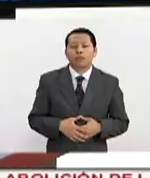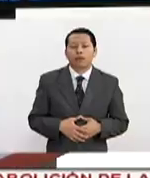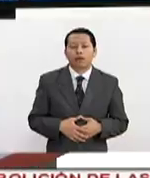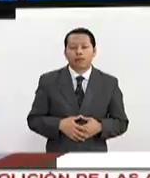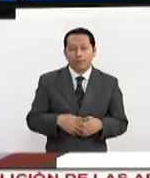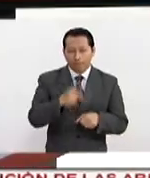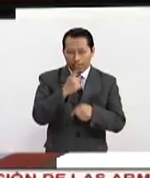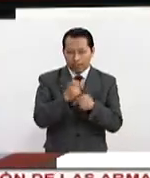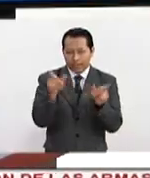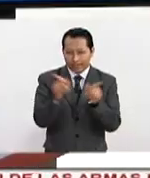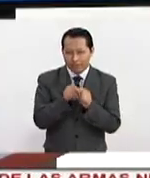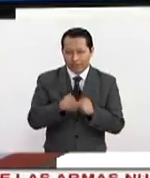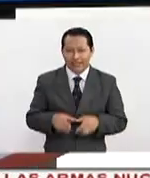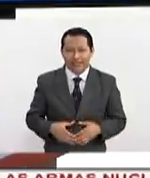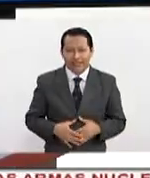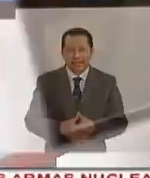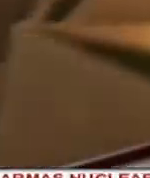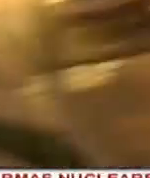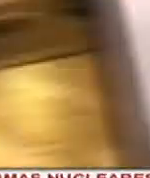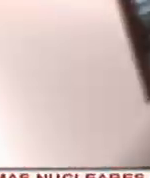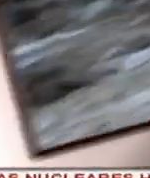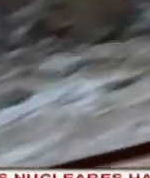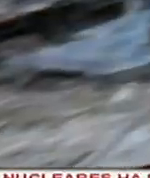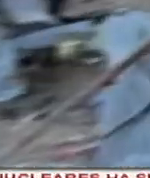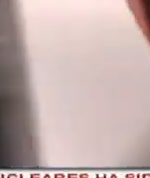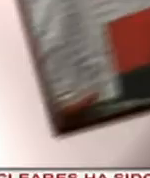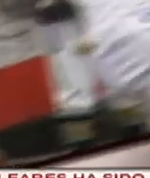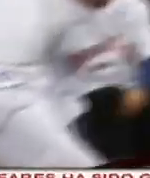Vamos a nuestro primer resumen.